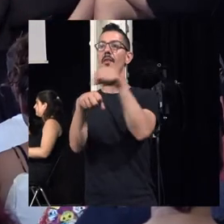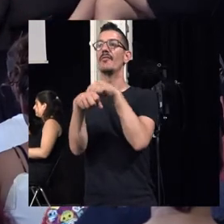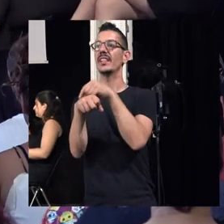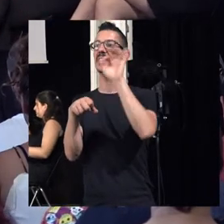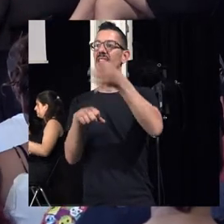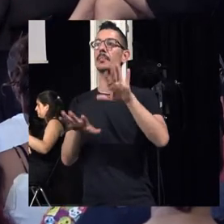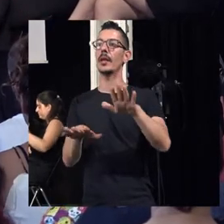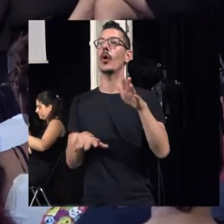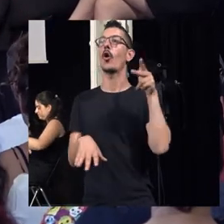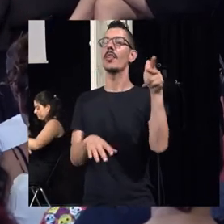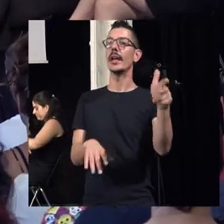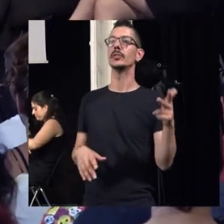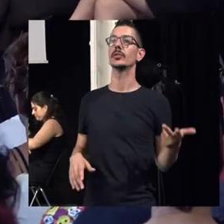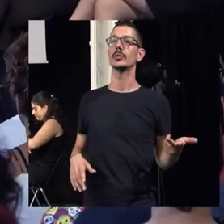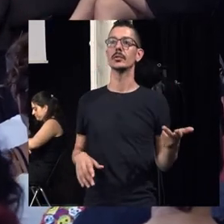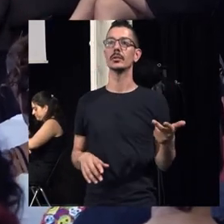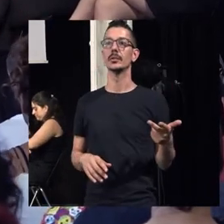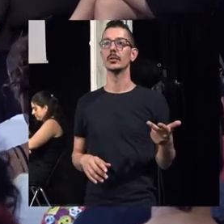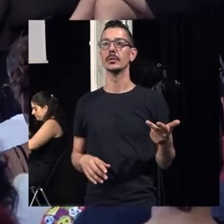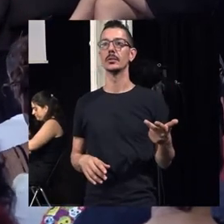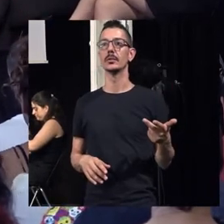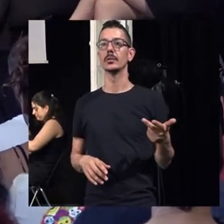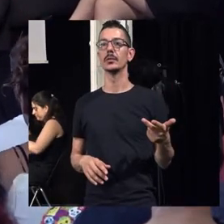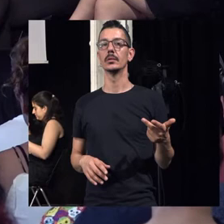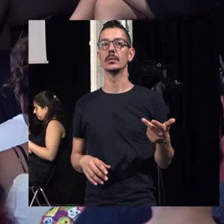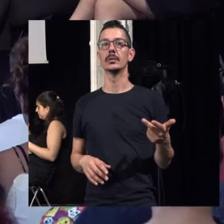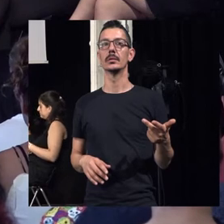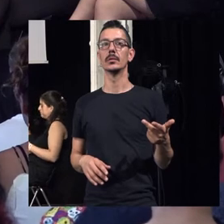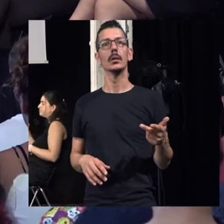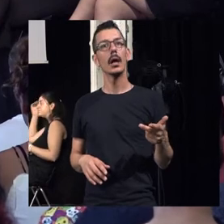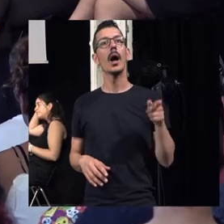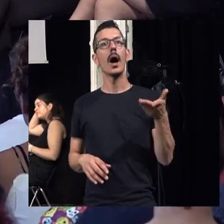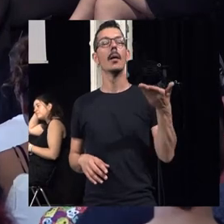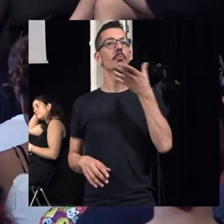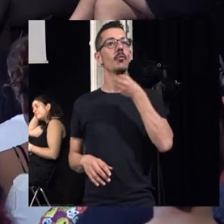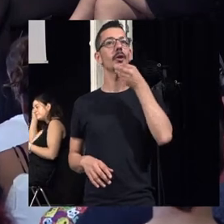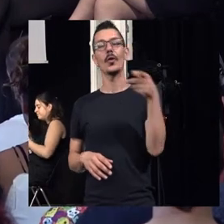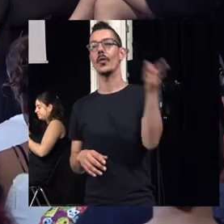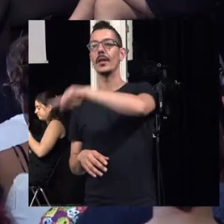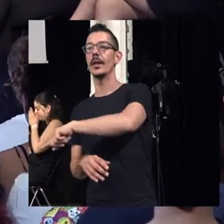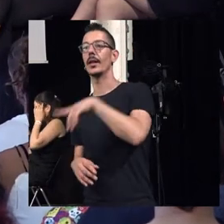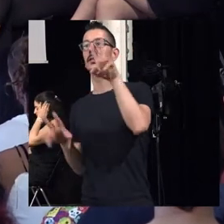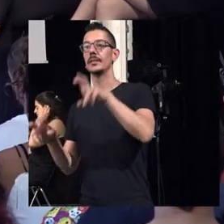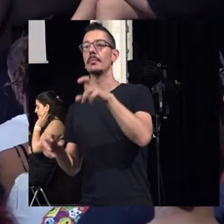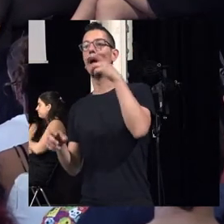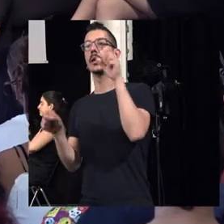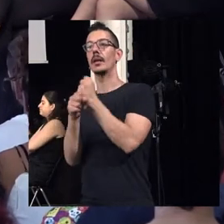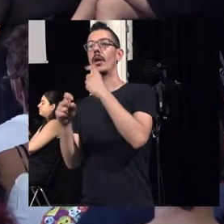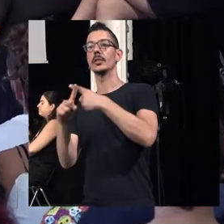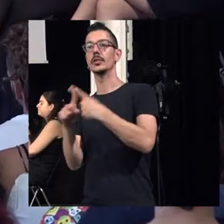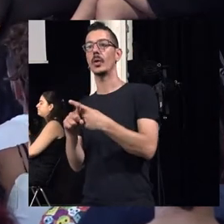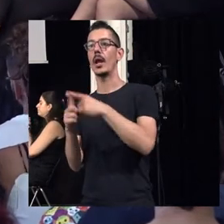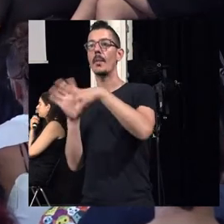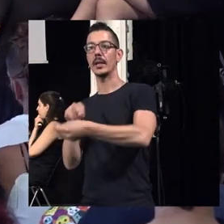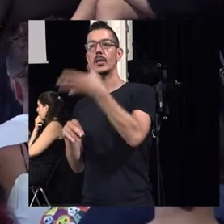derechos. Y decía, bueno, ¿y por qué aplicado con lo nuestro no puede ser? ¿O por qué a nadie se le pasó